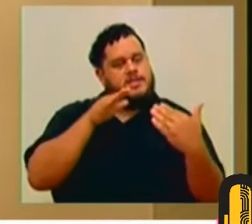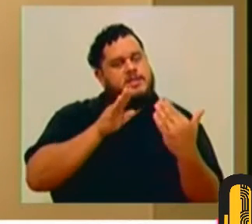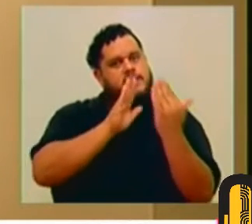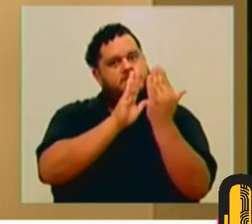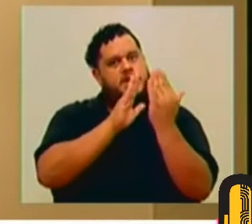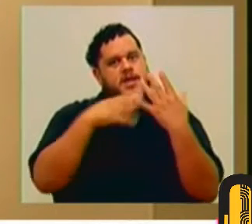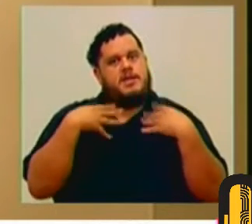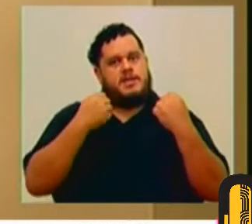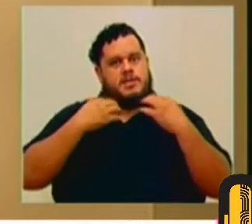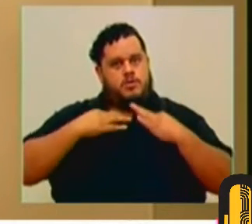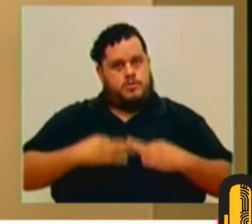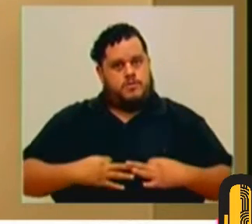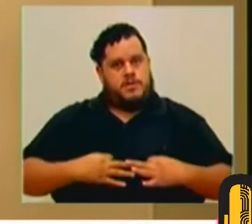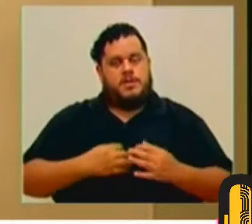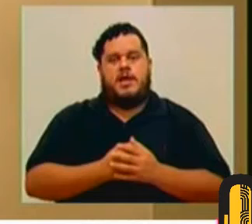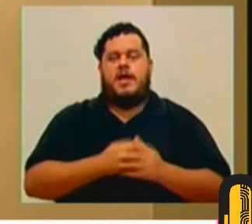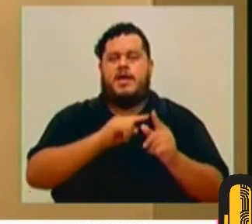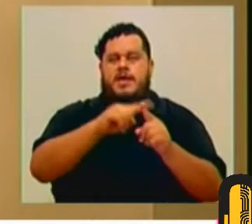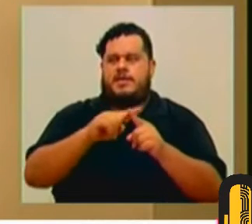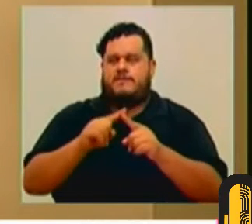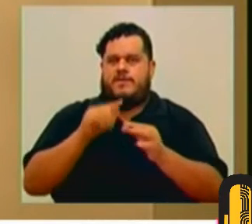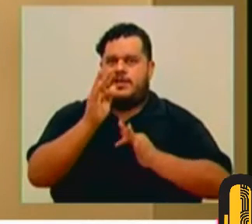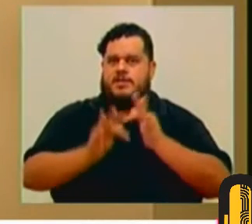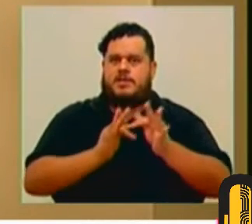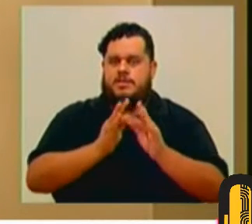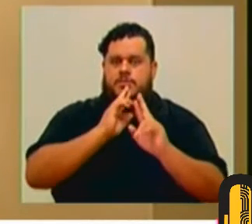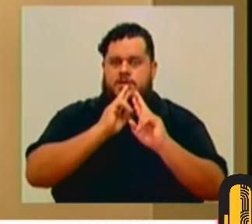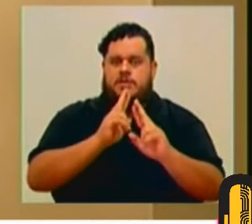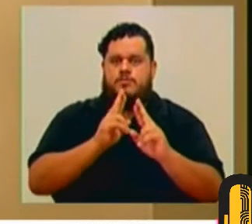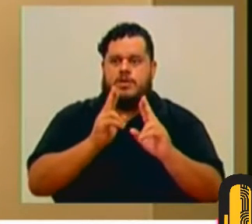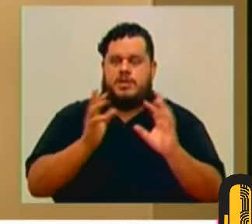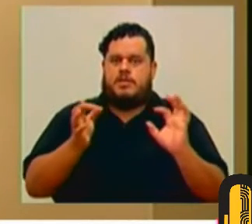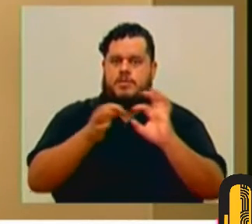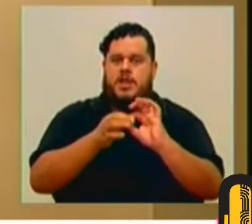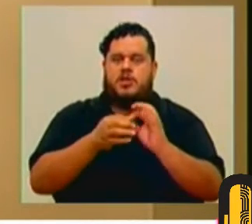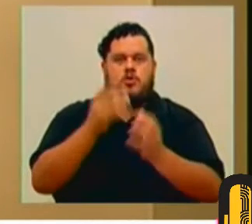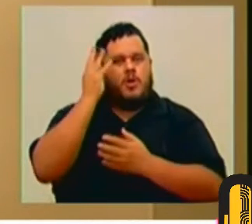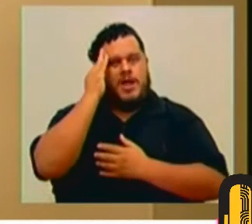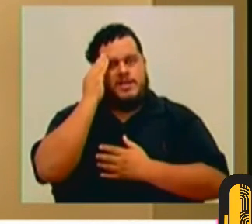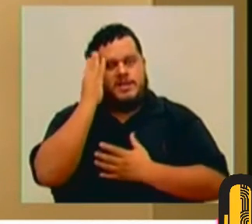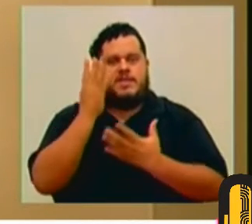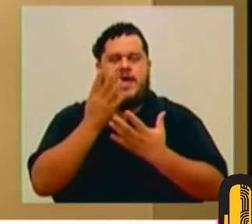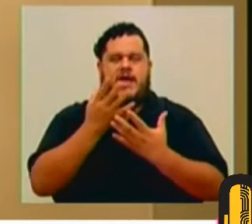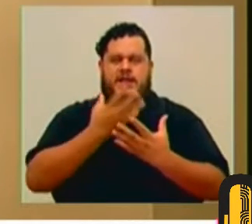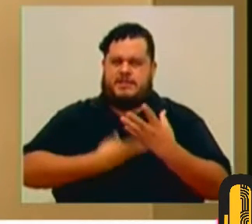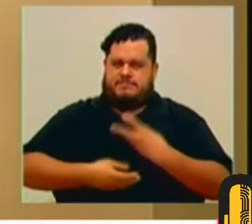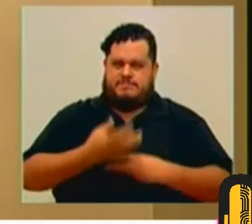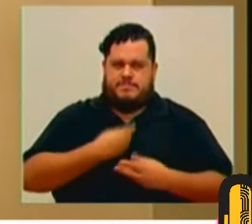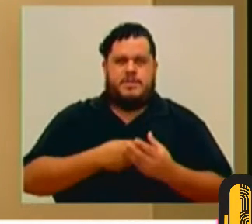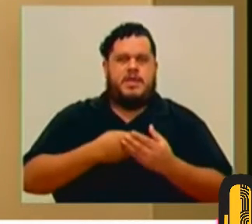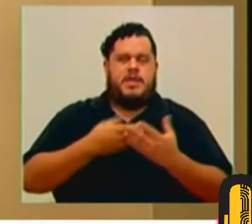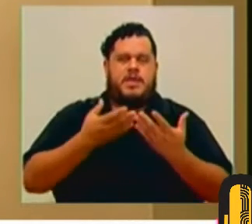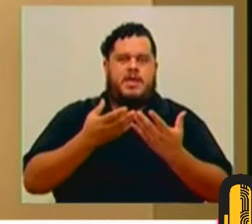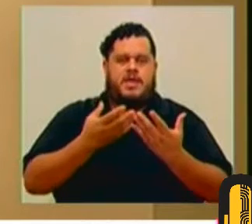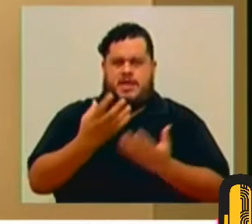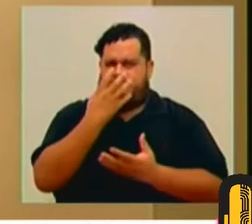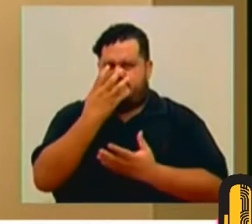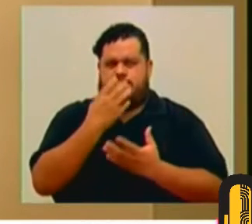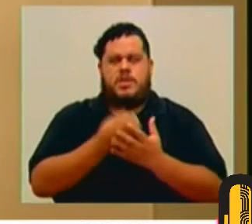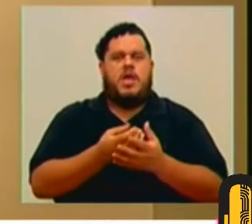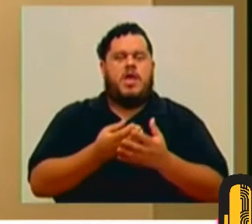la salud física, en diferentes tipos de respuestas vinculados con ansiedad, con irritabilidad, agresividad, con la